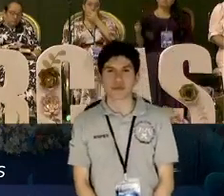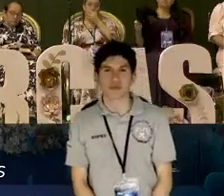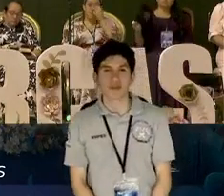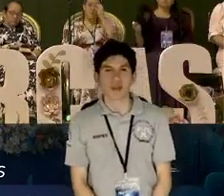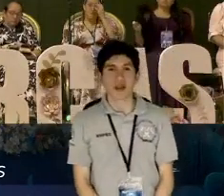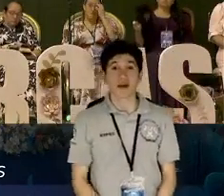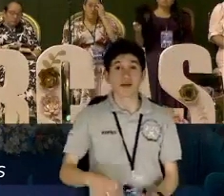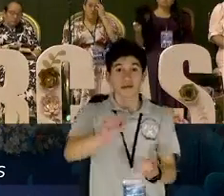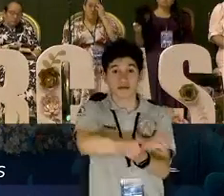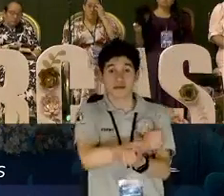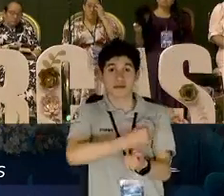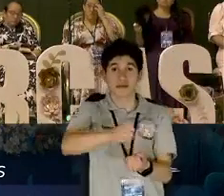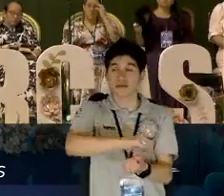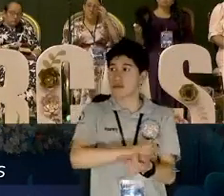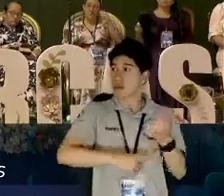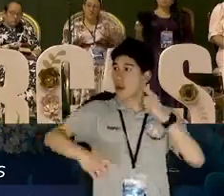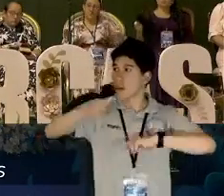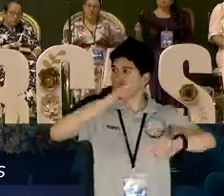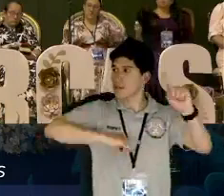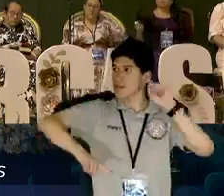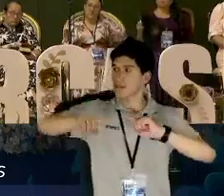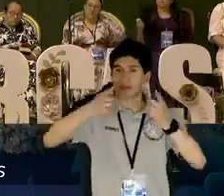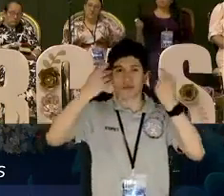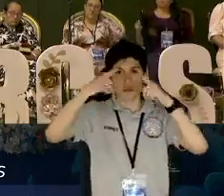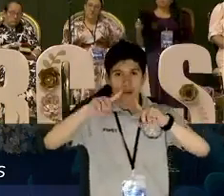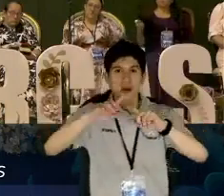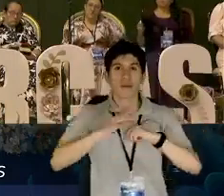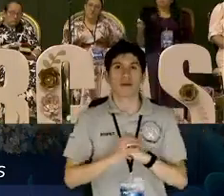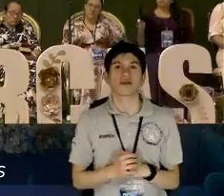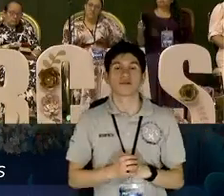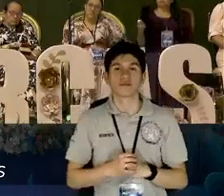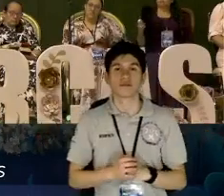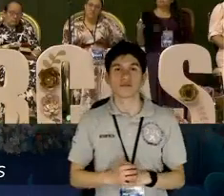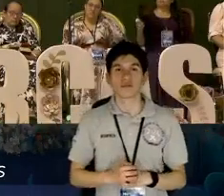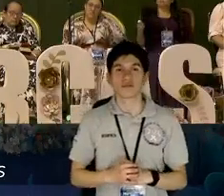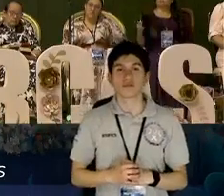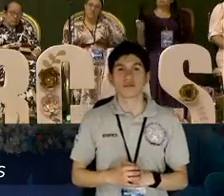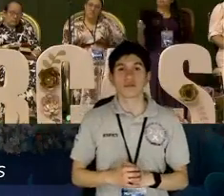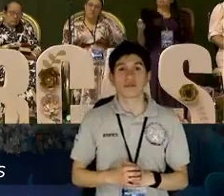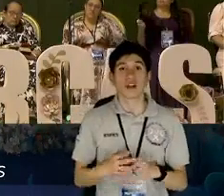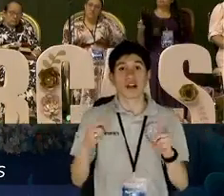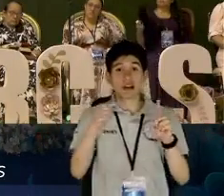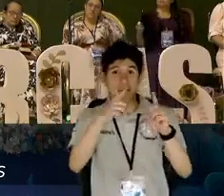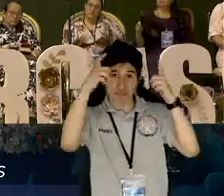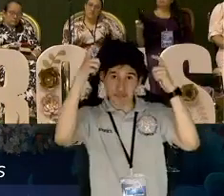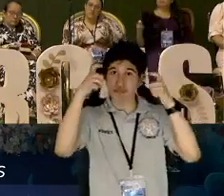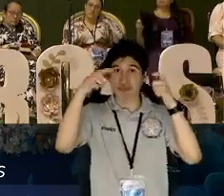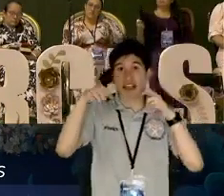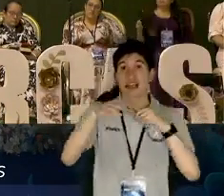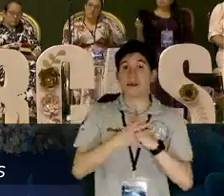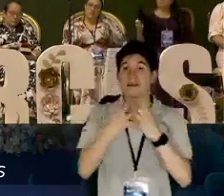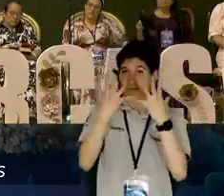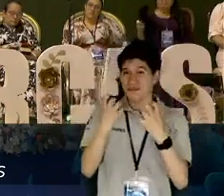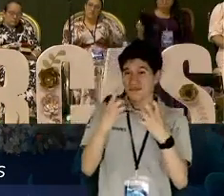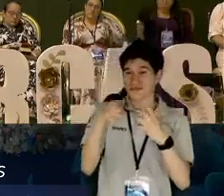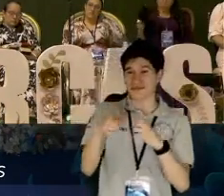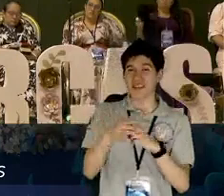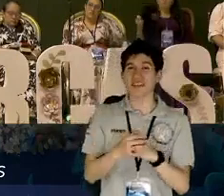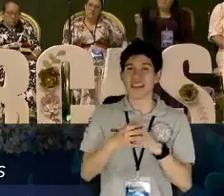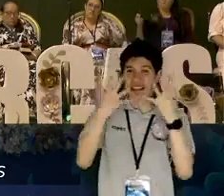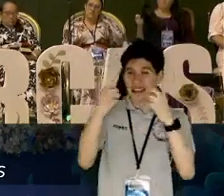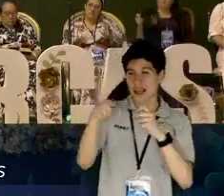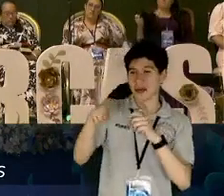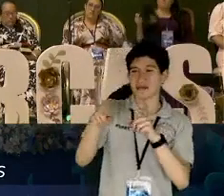El salmista lo declara también. Y entonces, cuando el anfitrión ya no quería que esa persona, el invitado, estuviera